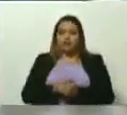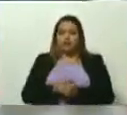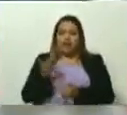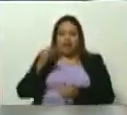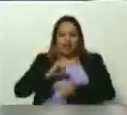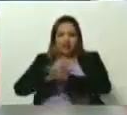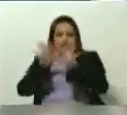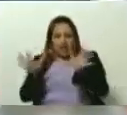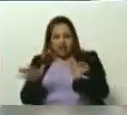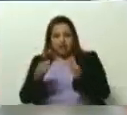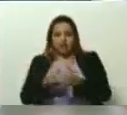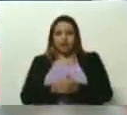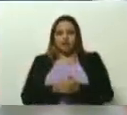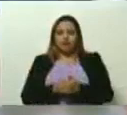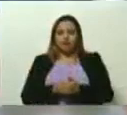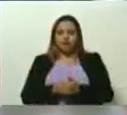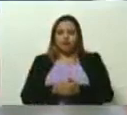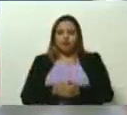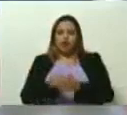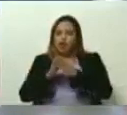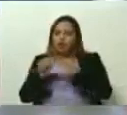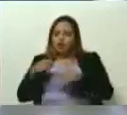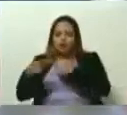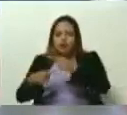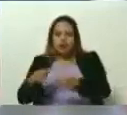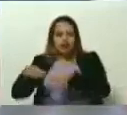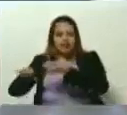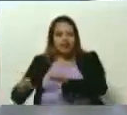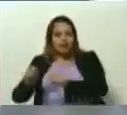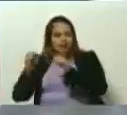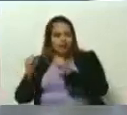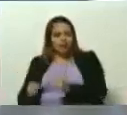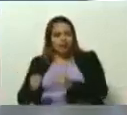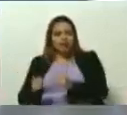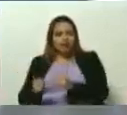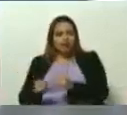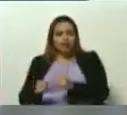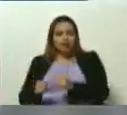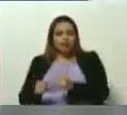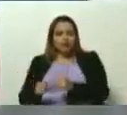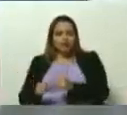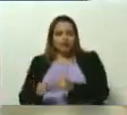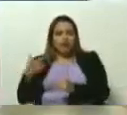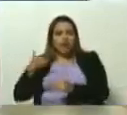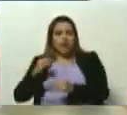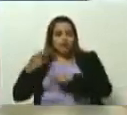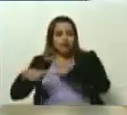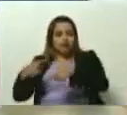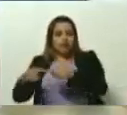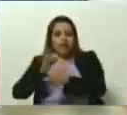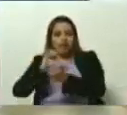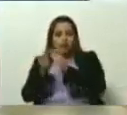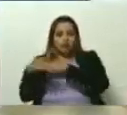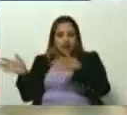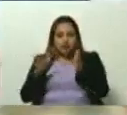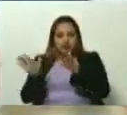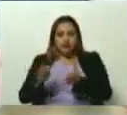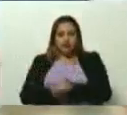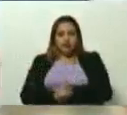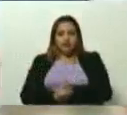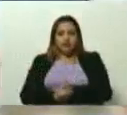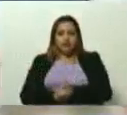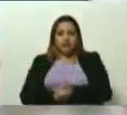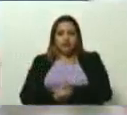claros, de todos los efectos del capitalismo salvaje sobre... que inciden directamente en el cambio climático, el consumismo